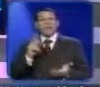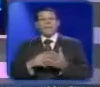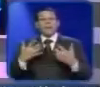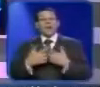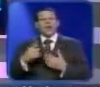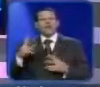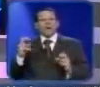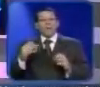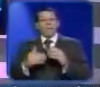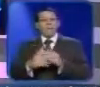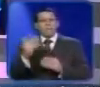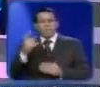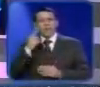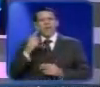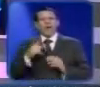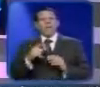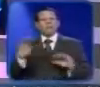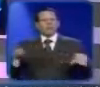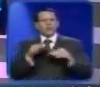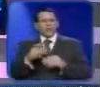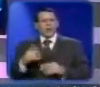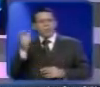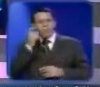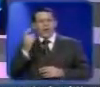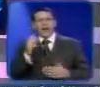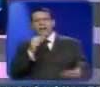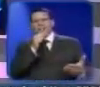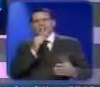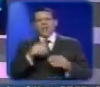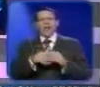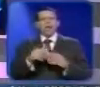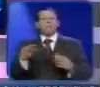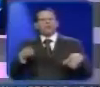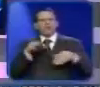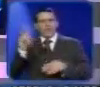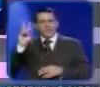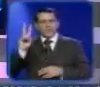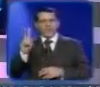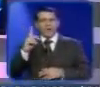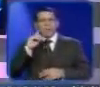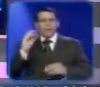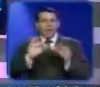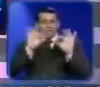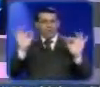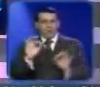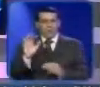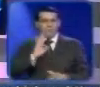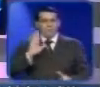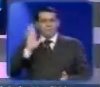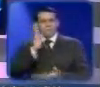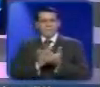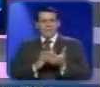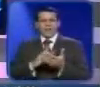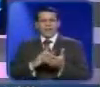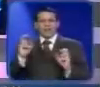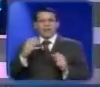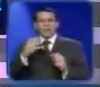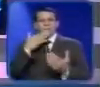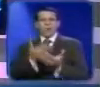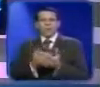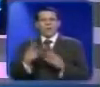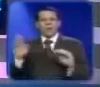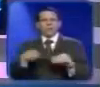un nuevo proyecto musical que busca cantantes y músicos venezolanos para que se formen como parte de una nueva